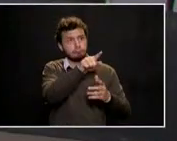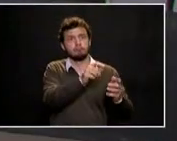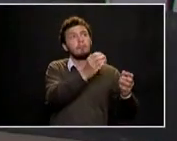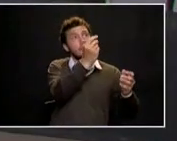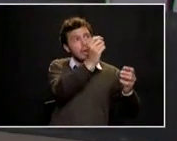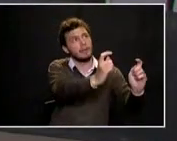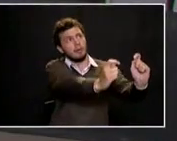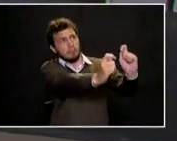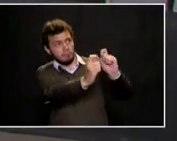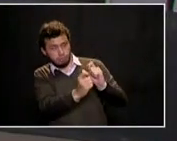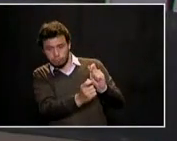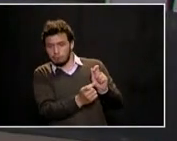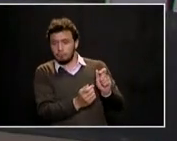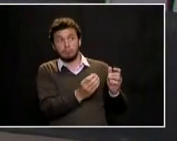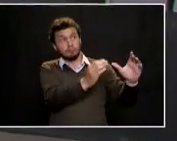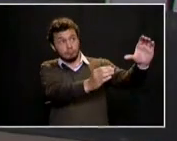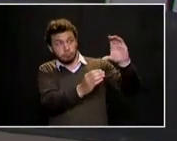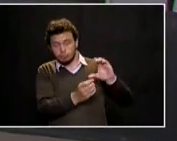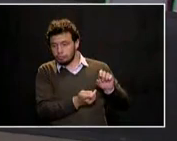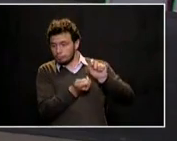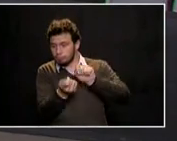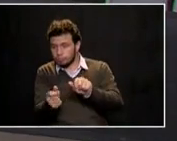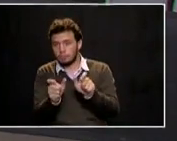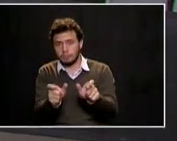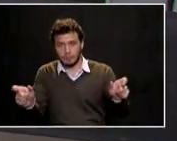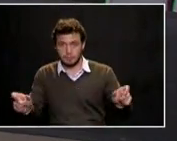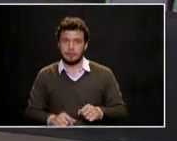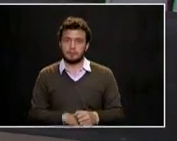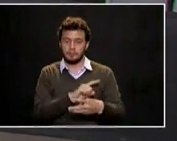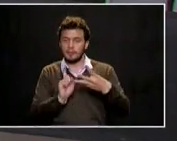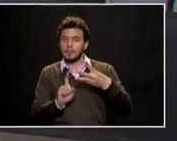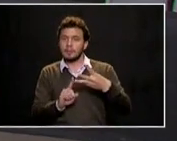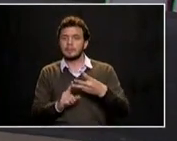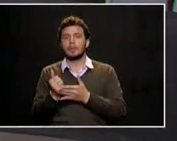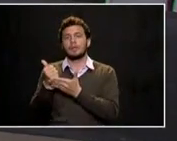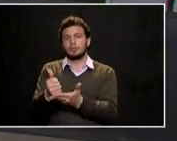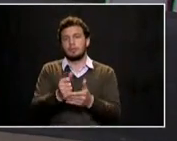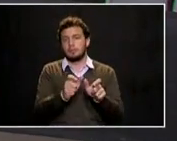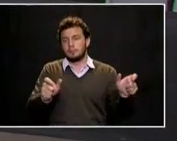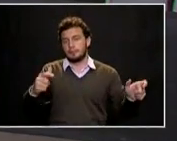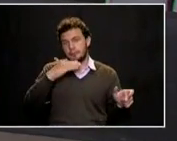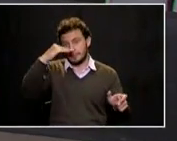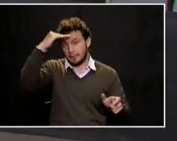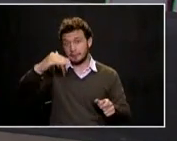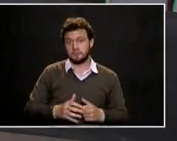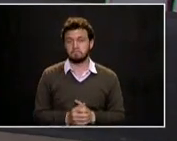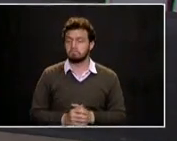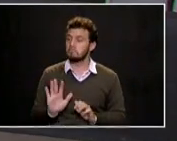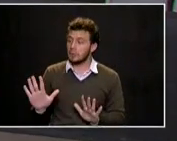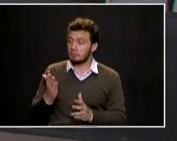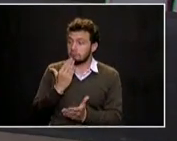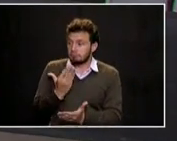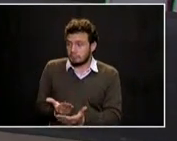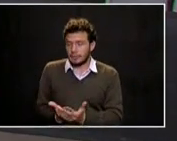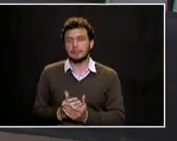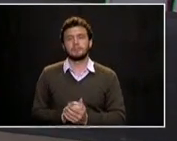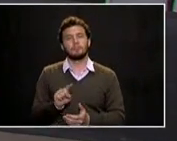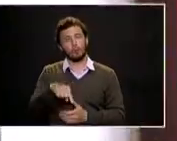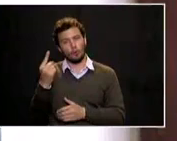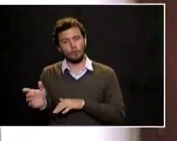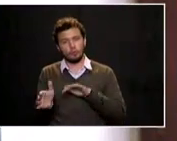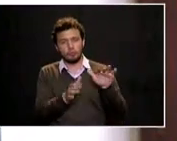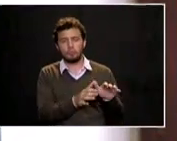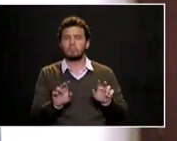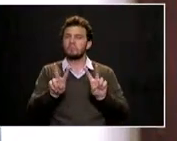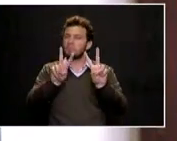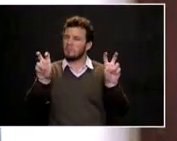medellinenses. Aprovechémoslos y se los damos a los. Muchas gracias, candidato. Ahí concluimos esta ronda. Y vamos con un tema que es inevitable tocar